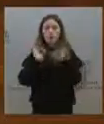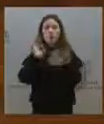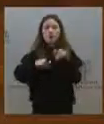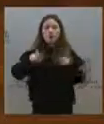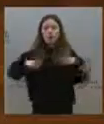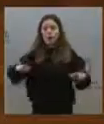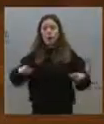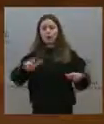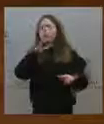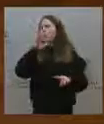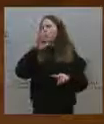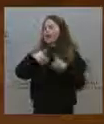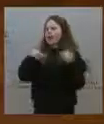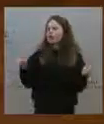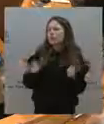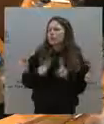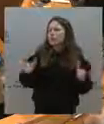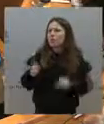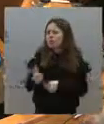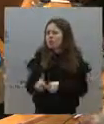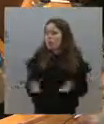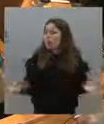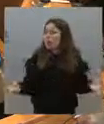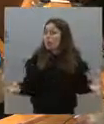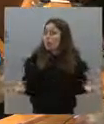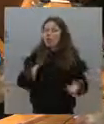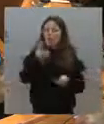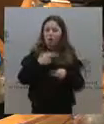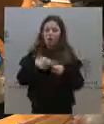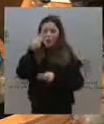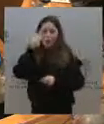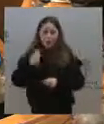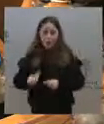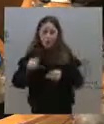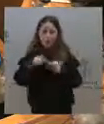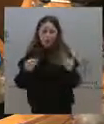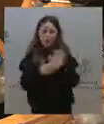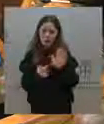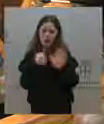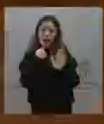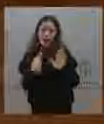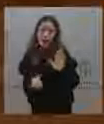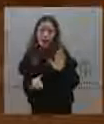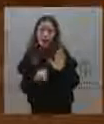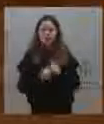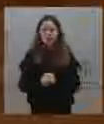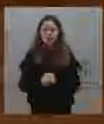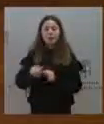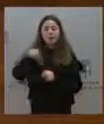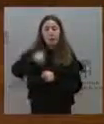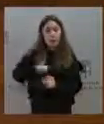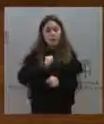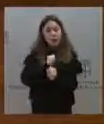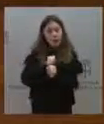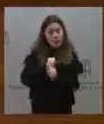población? Por políticas como la que reflejan estos presupuestos. Hoy trabajan en el Principado de Asturias menos personas